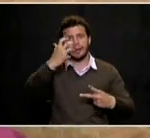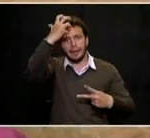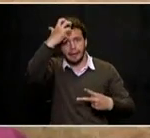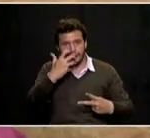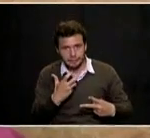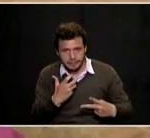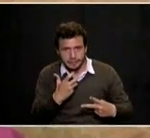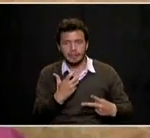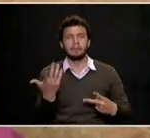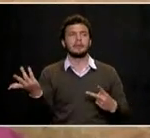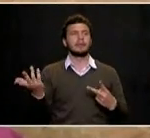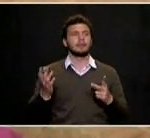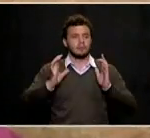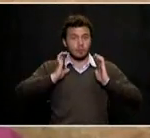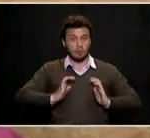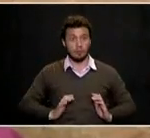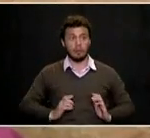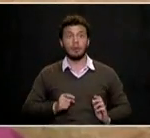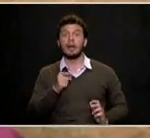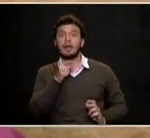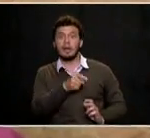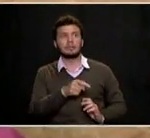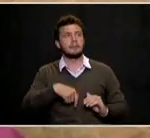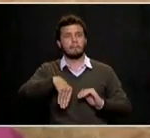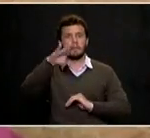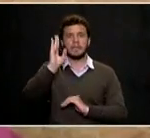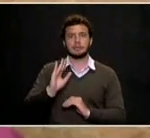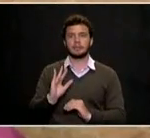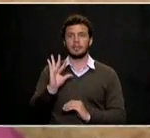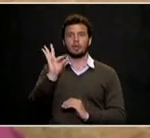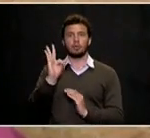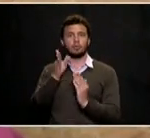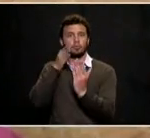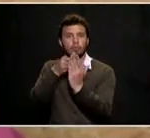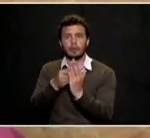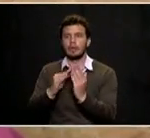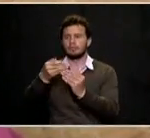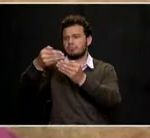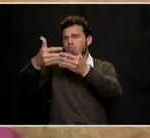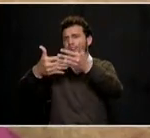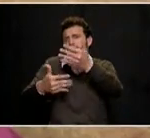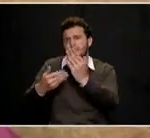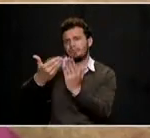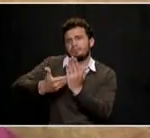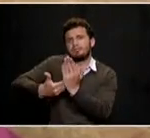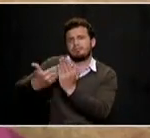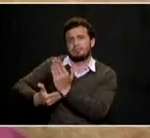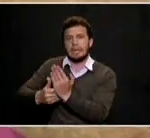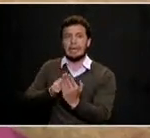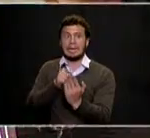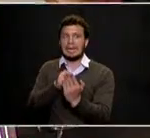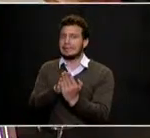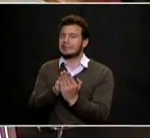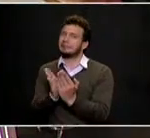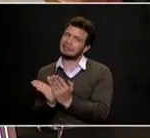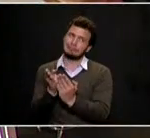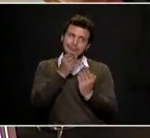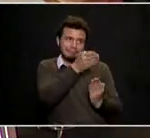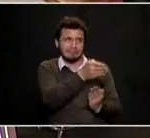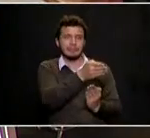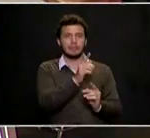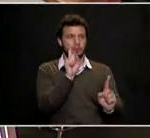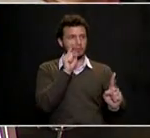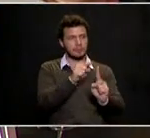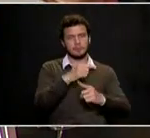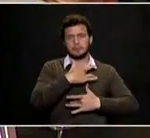las causas que más ocasionan tutelas hay que sanearlas invirtiendo en metro salud muchas gracias es candidato